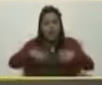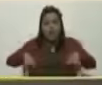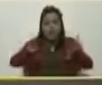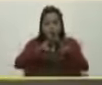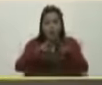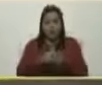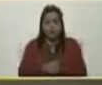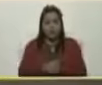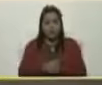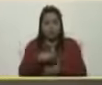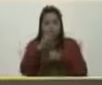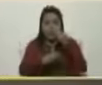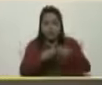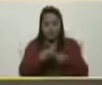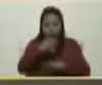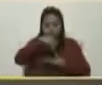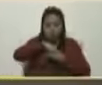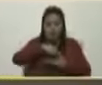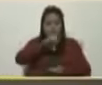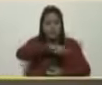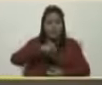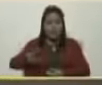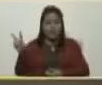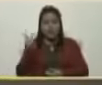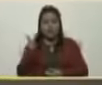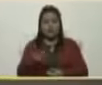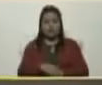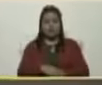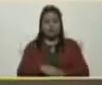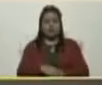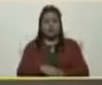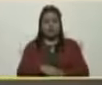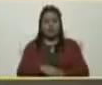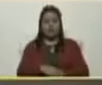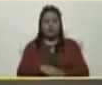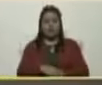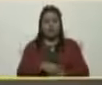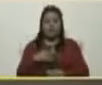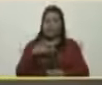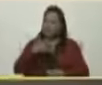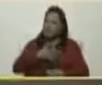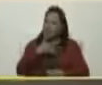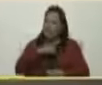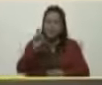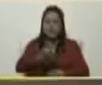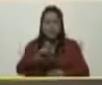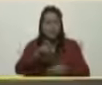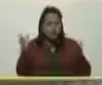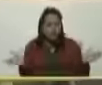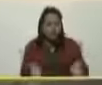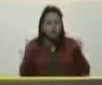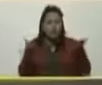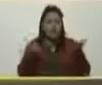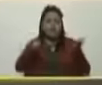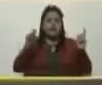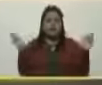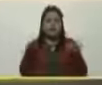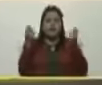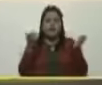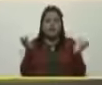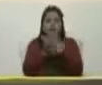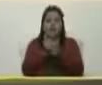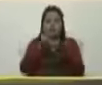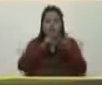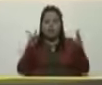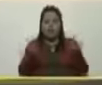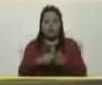nos creamos aquí los venezolanos? Yo siento que necesitamos salir adelante, como usted dice, con esta campaña por la paz.